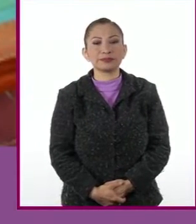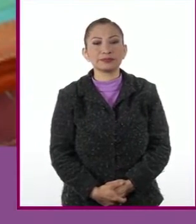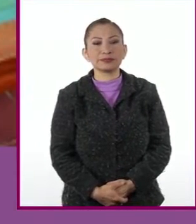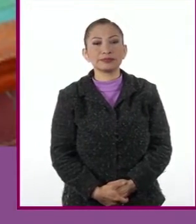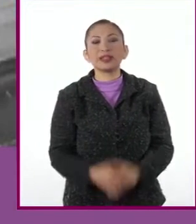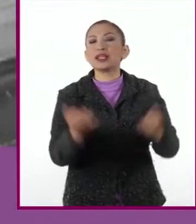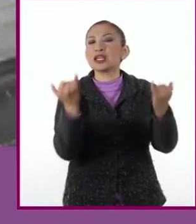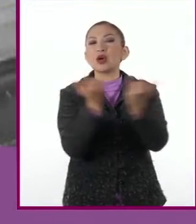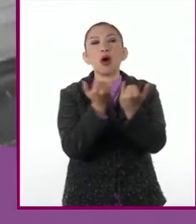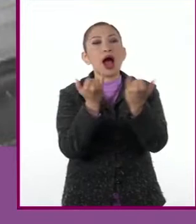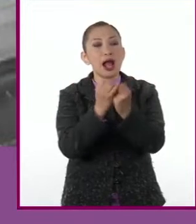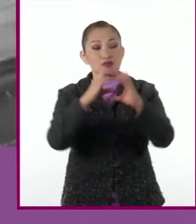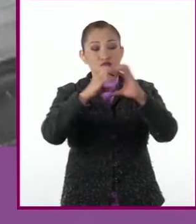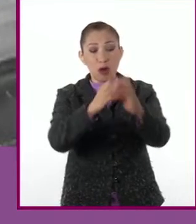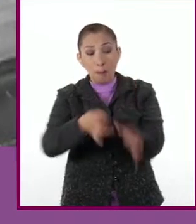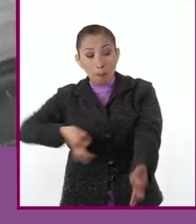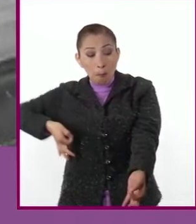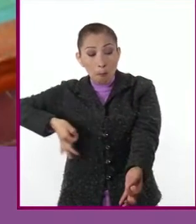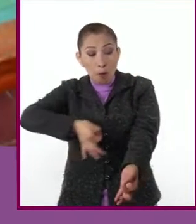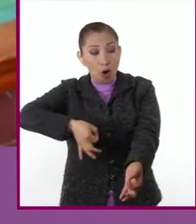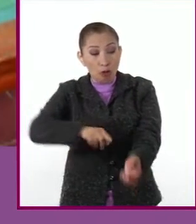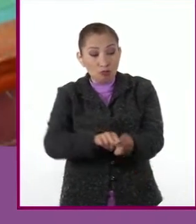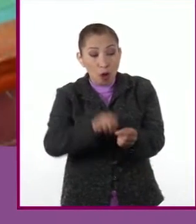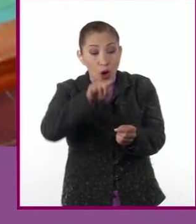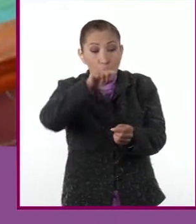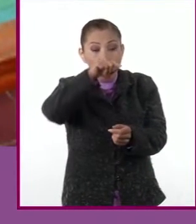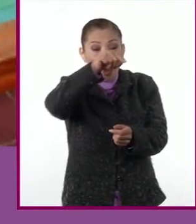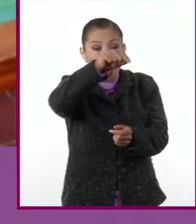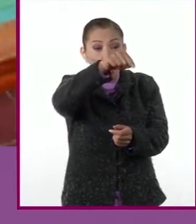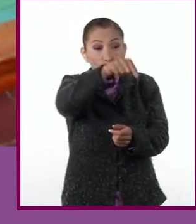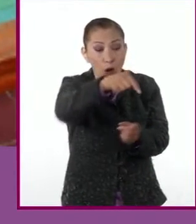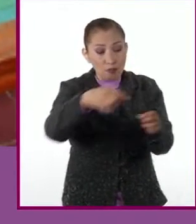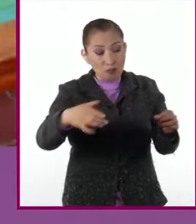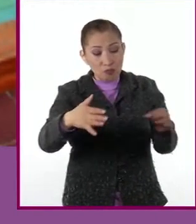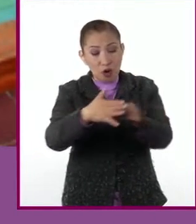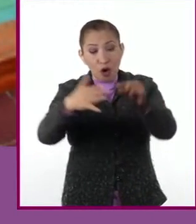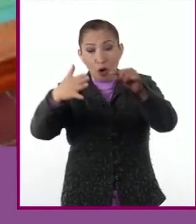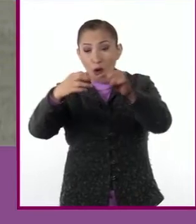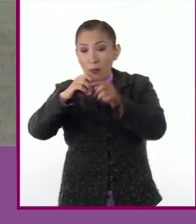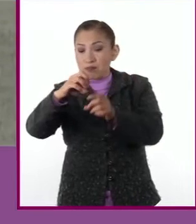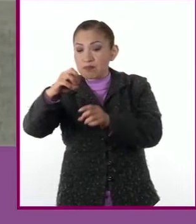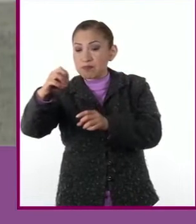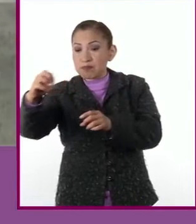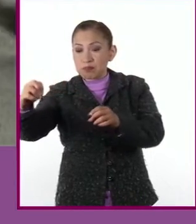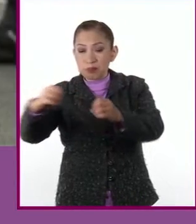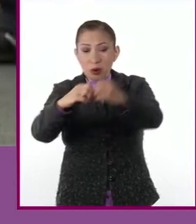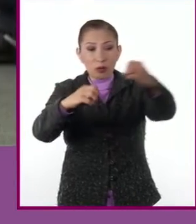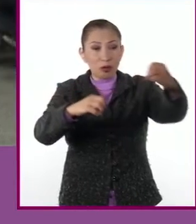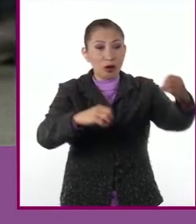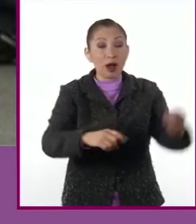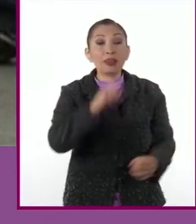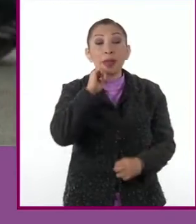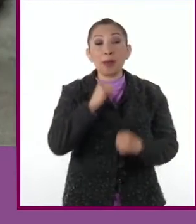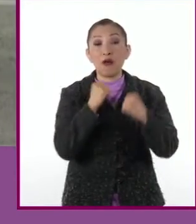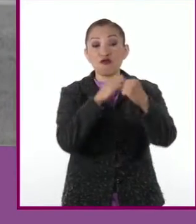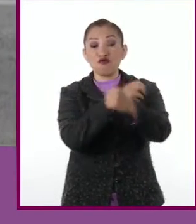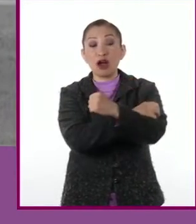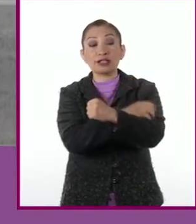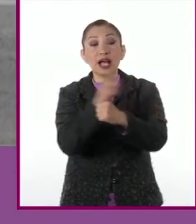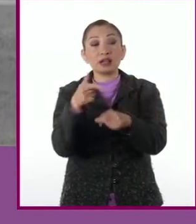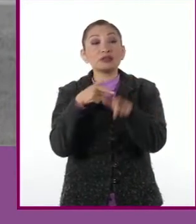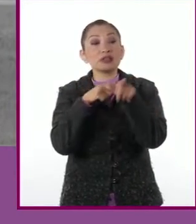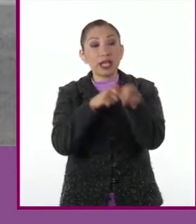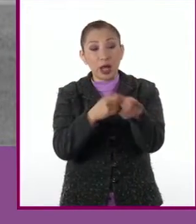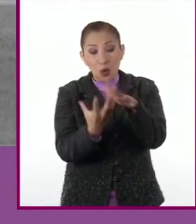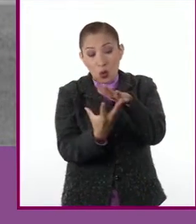Es lo que hace que una bola de billar salga disparada al ser golpeada por otra. También, la fuerza es la que nos